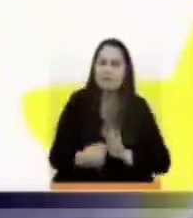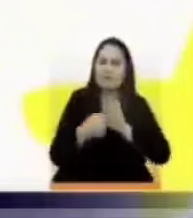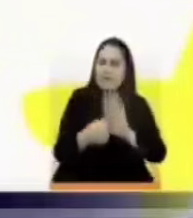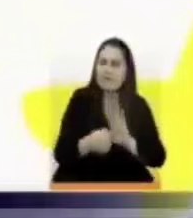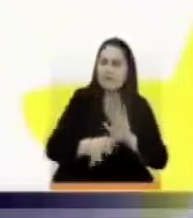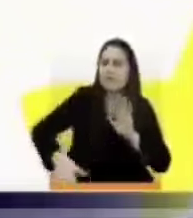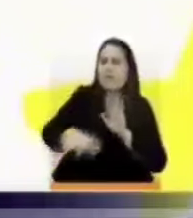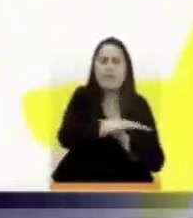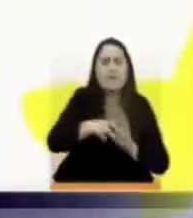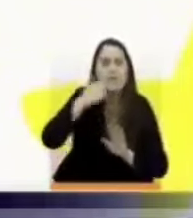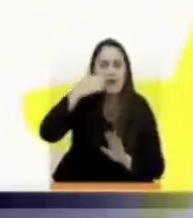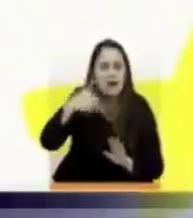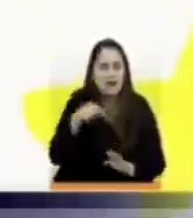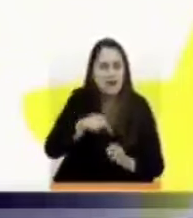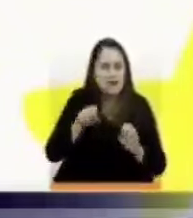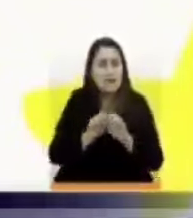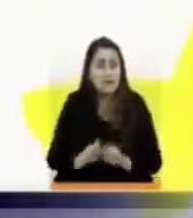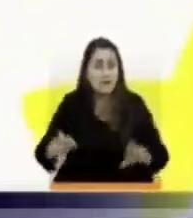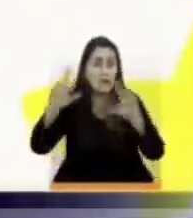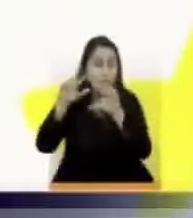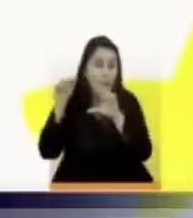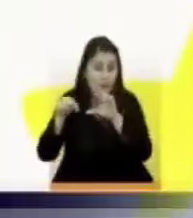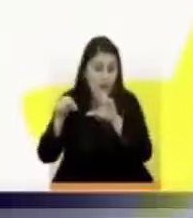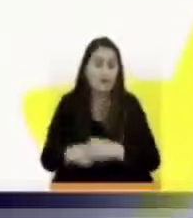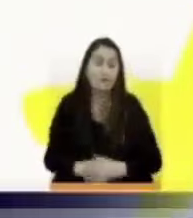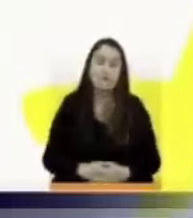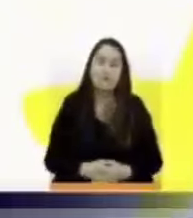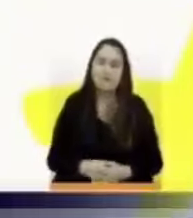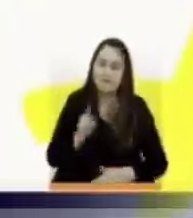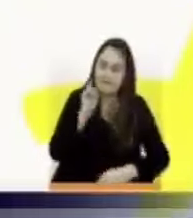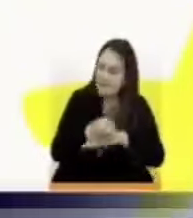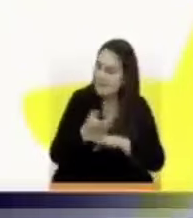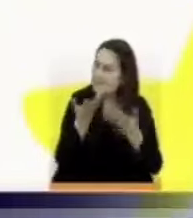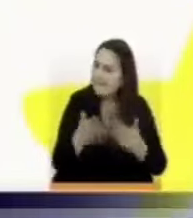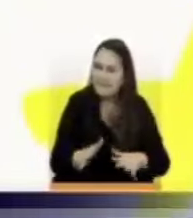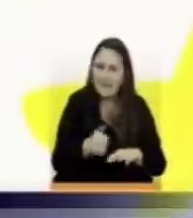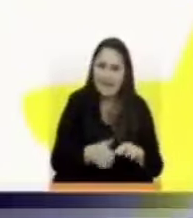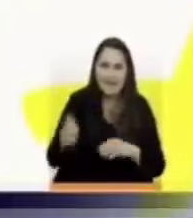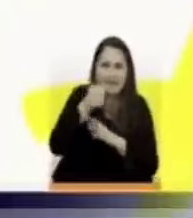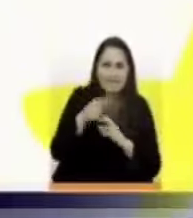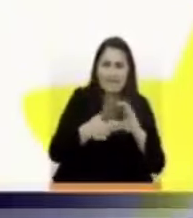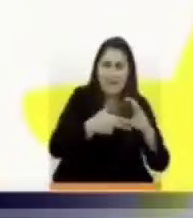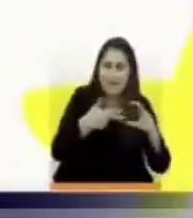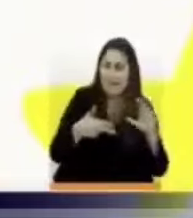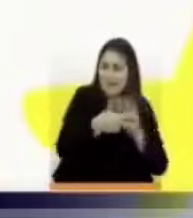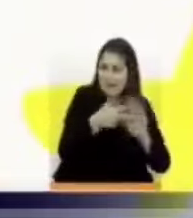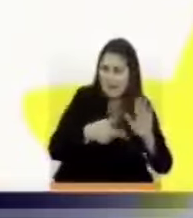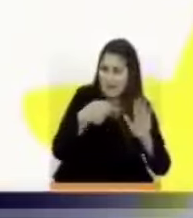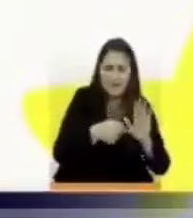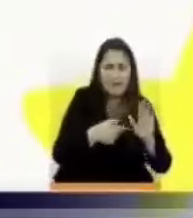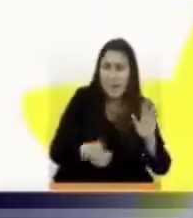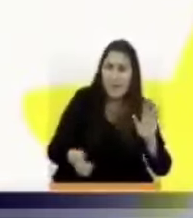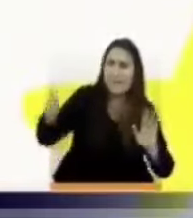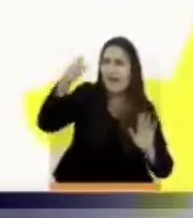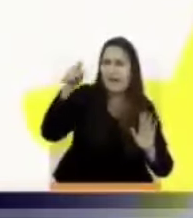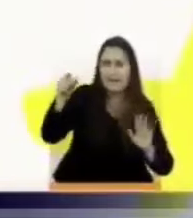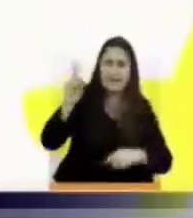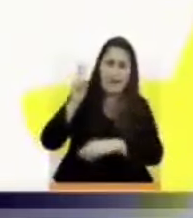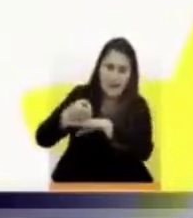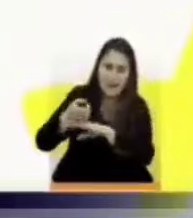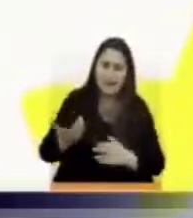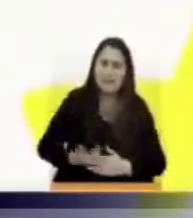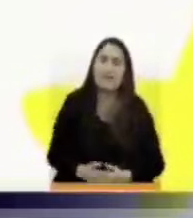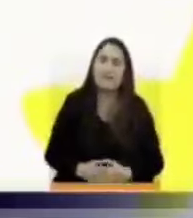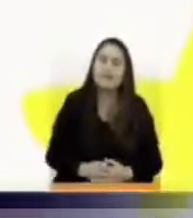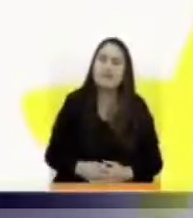una manera pues voluntaria. Pues ella dijo que esto era una expropiación express y que no tenía cabida, y que finalmente pues Catherine